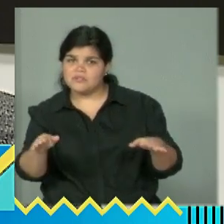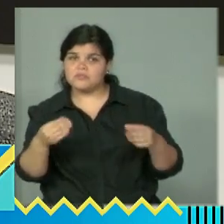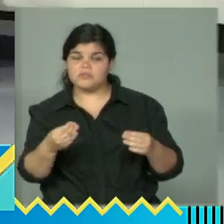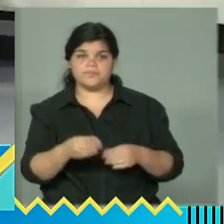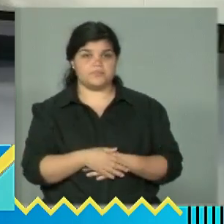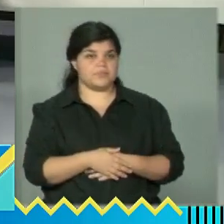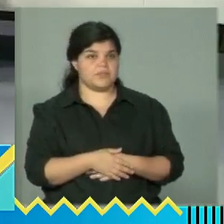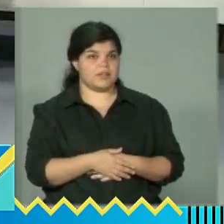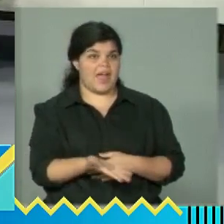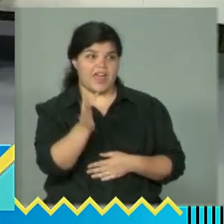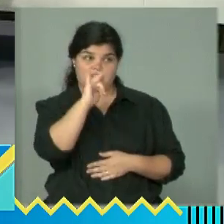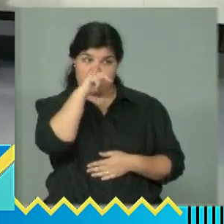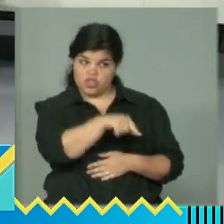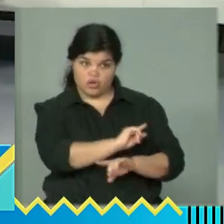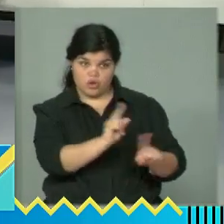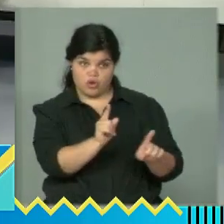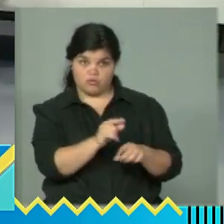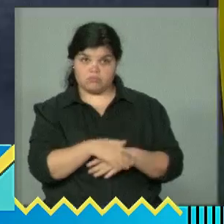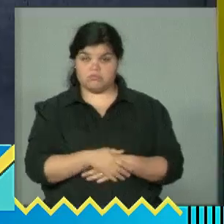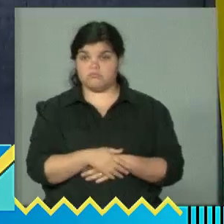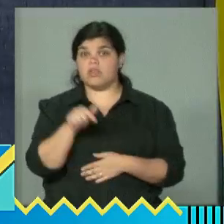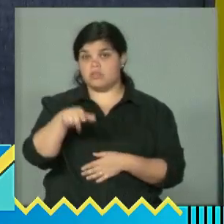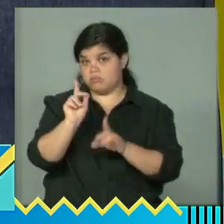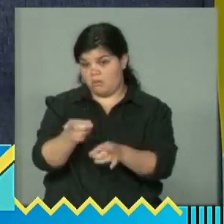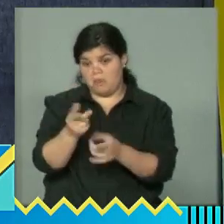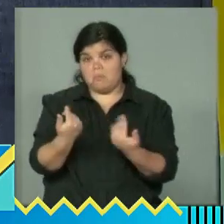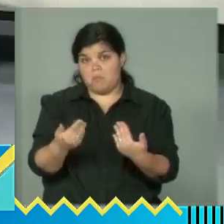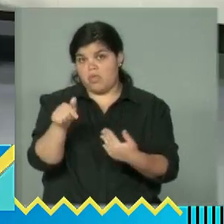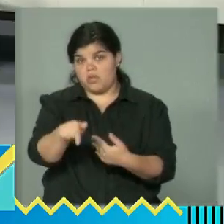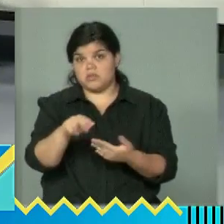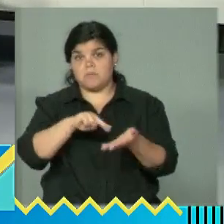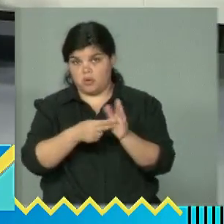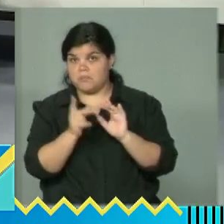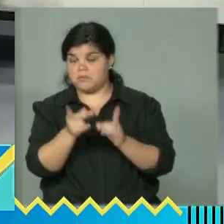que no tenga que ver con esto o a diario...? O este mismo también, ¿cuáles son esos problemas?